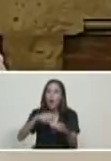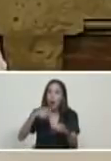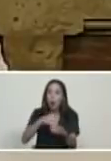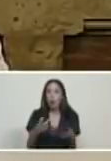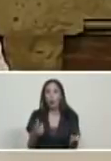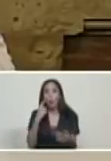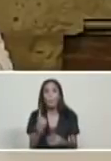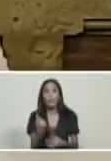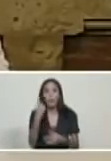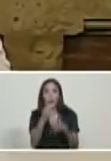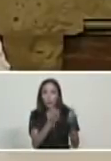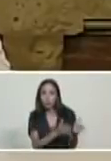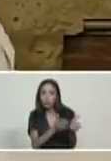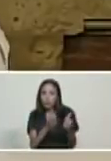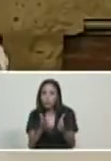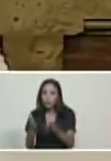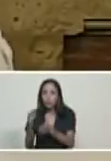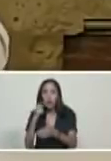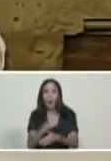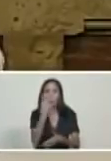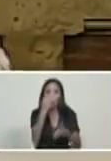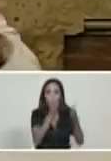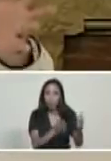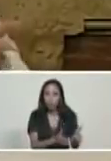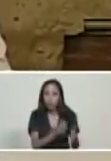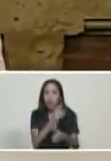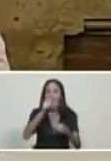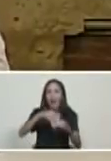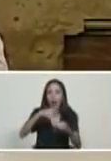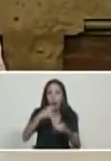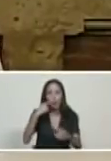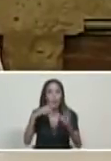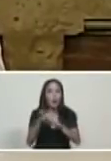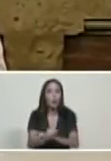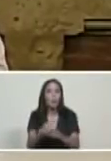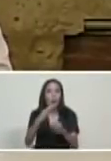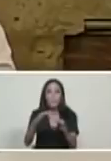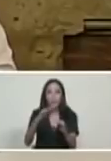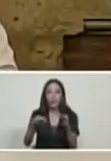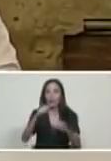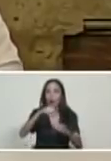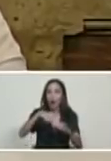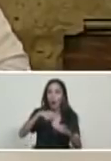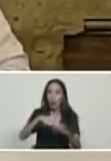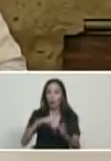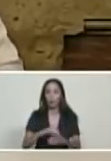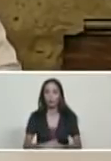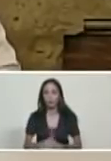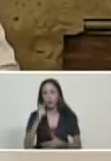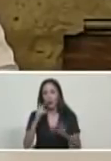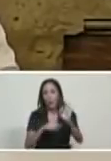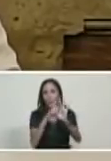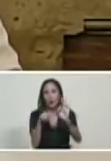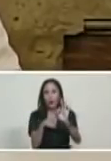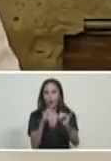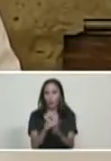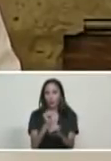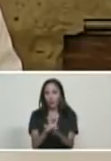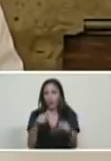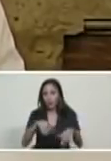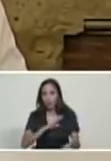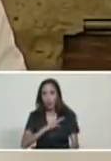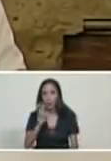primer plan de ahorro directamente en el Petro. El Petro es la moneda digital